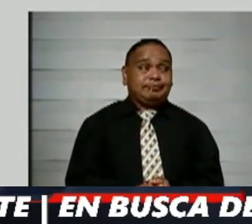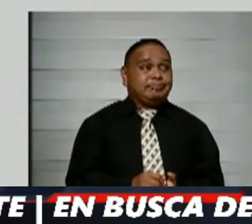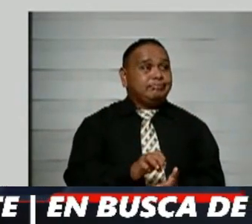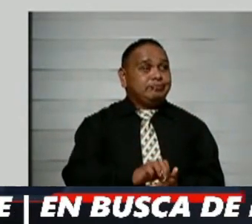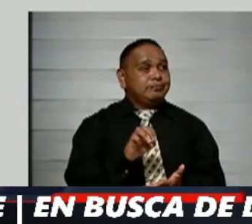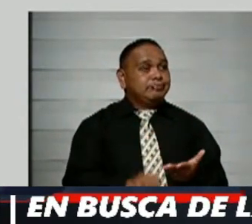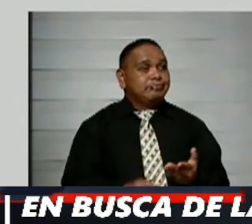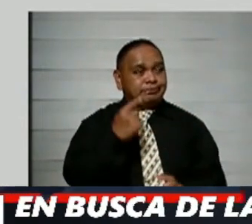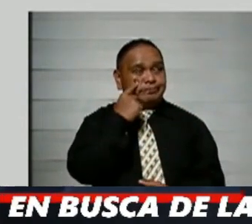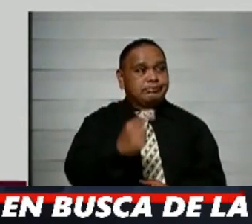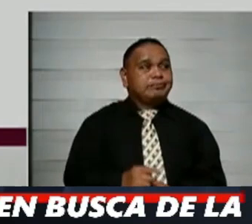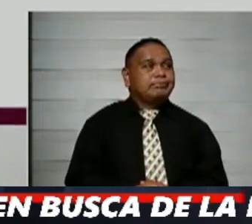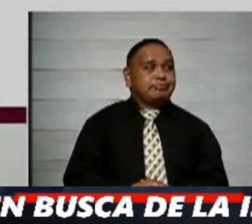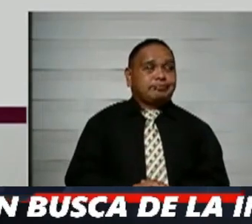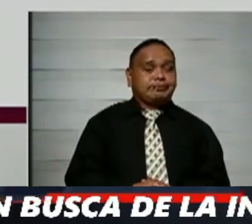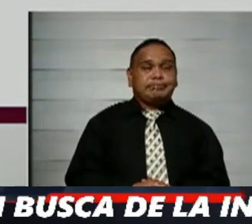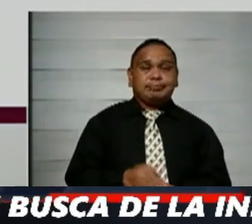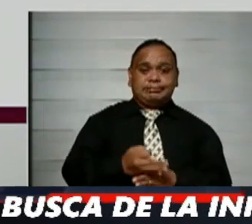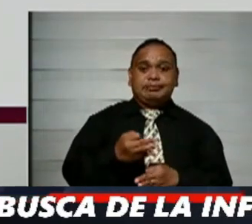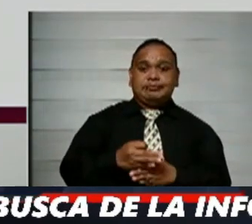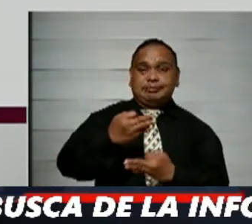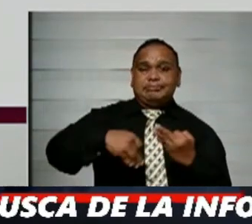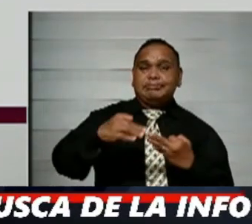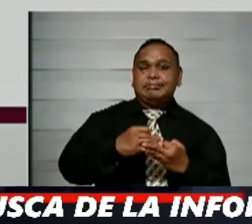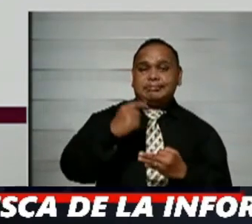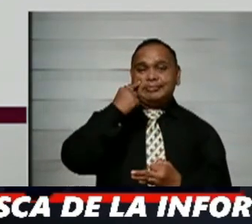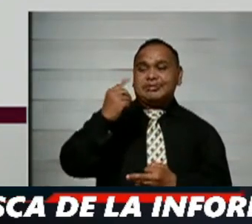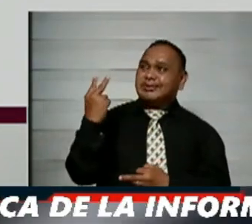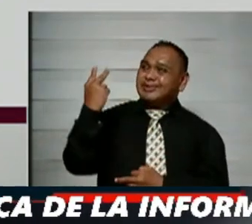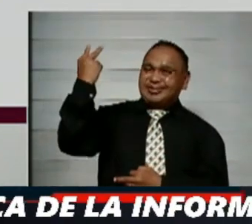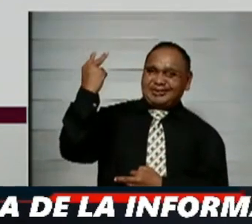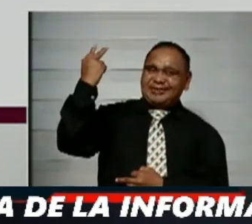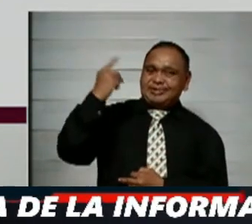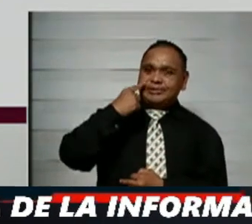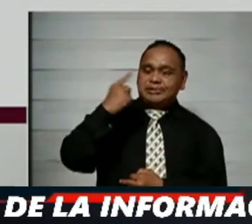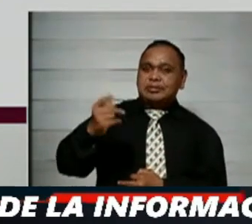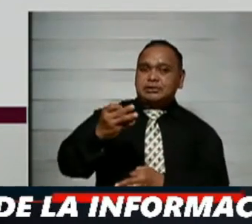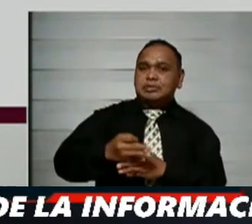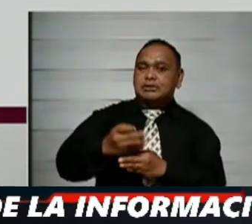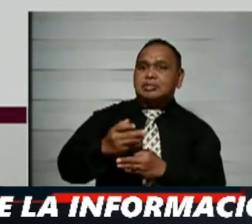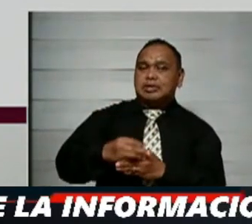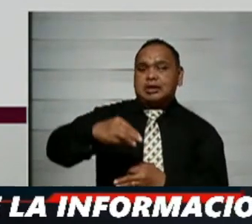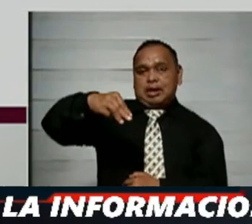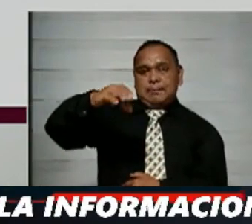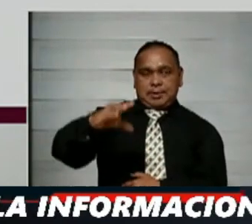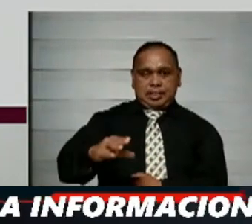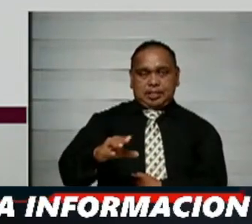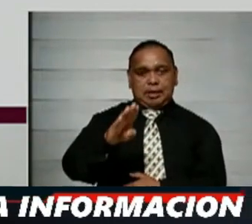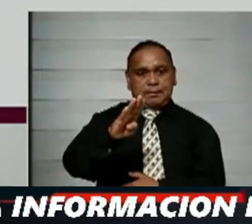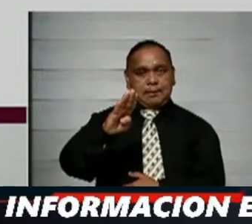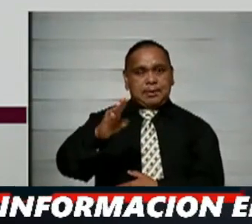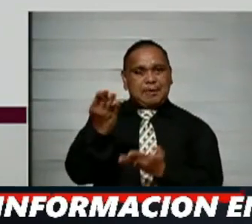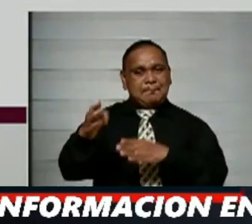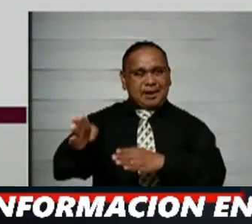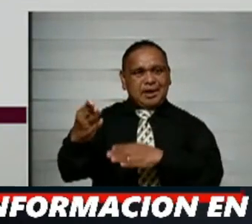Medidas SADCB. Y la otra es Instrumentación de Control de Flujo SADCB. Él le manda a MC, que es de BBVA,